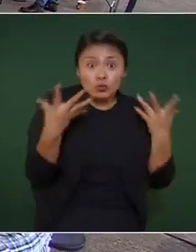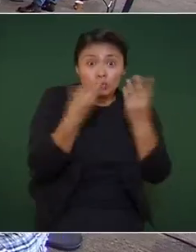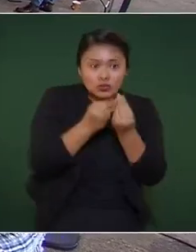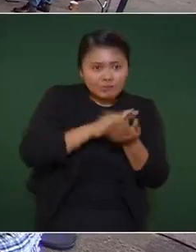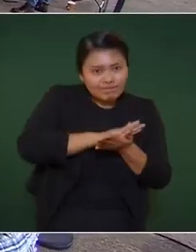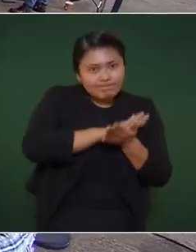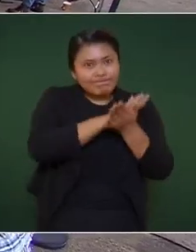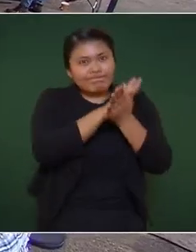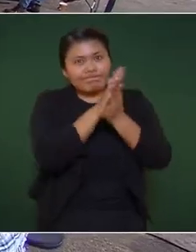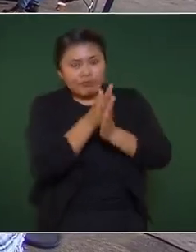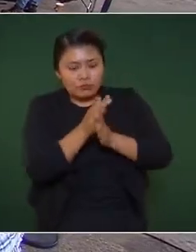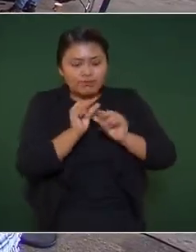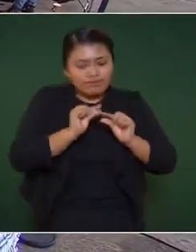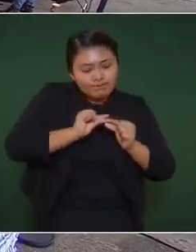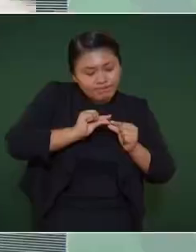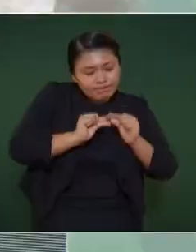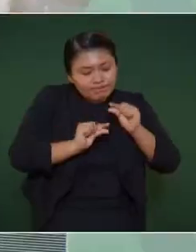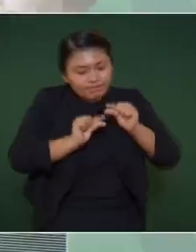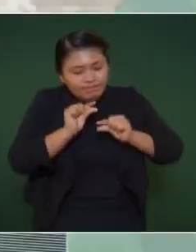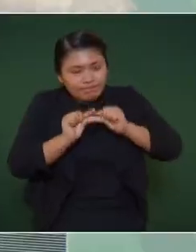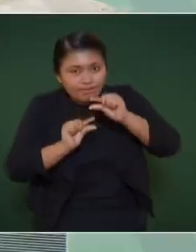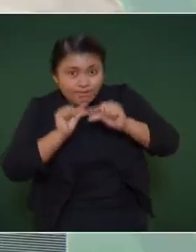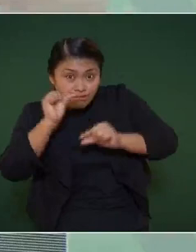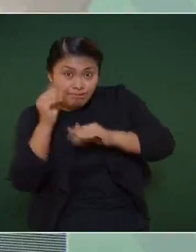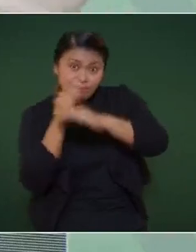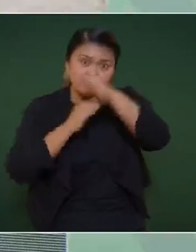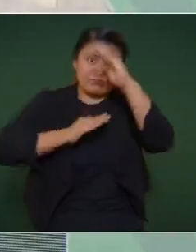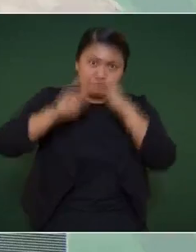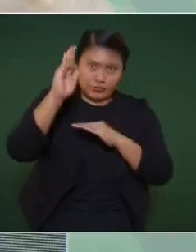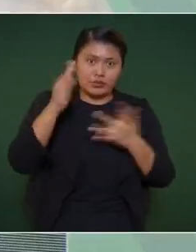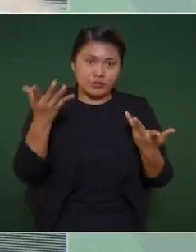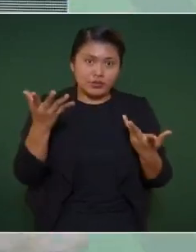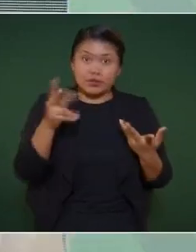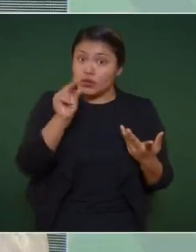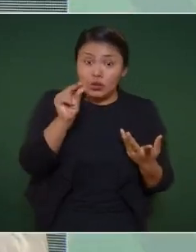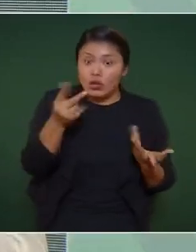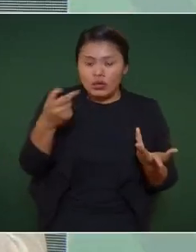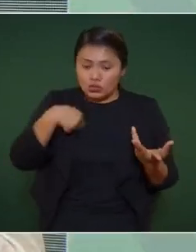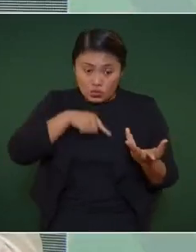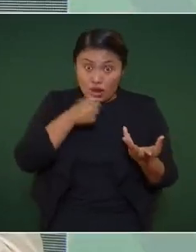abajo, si no, no se avanza.